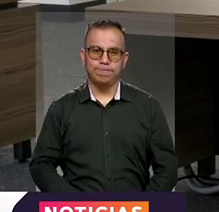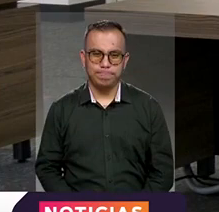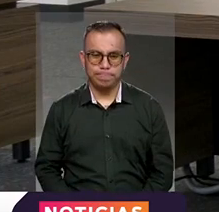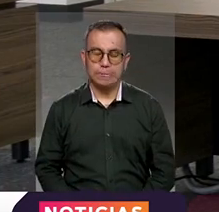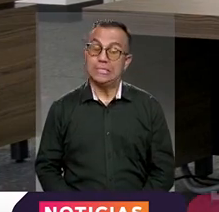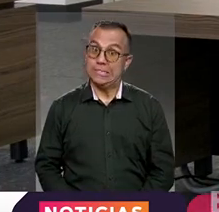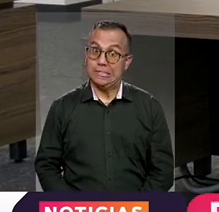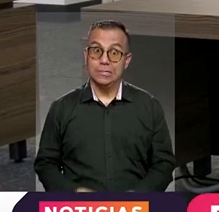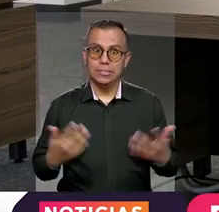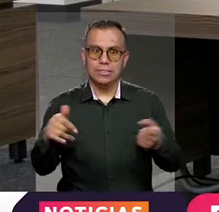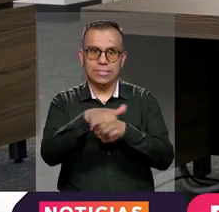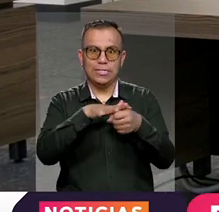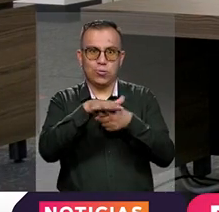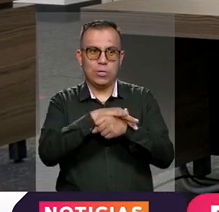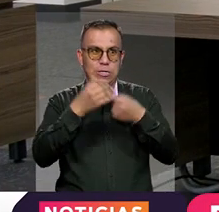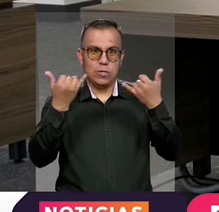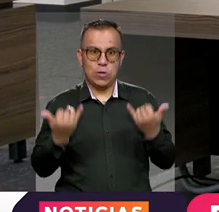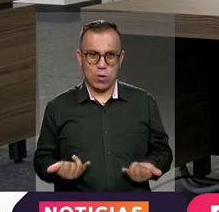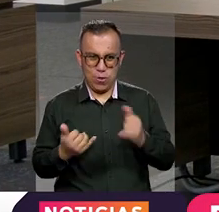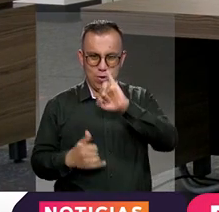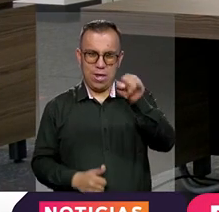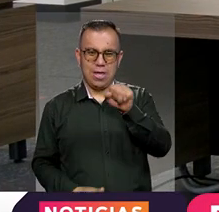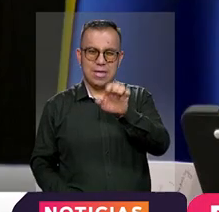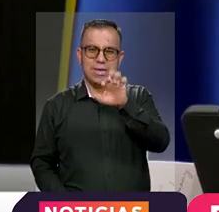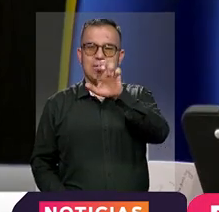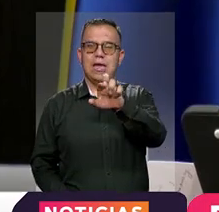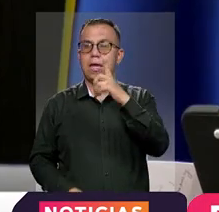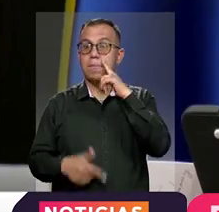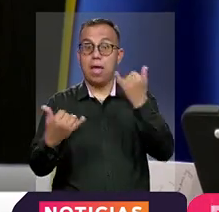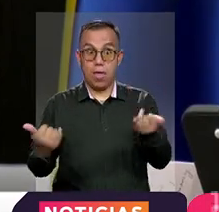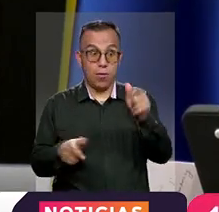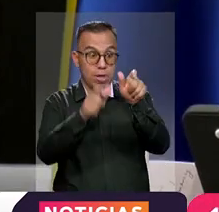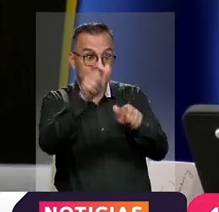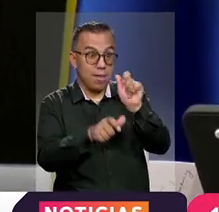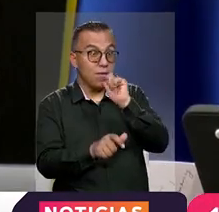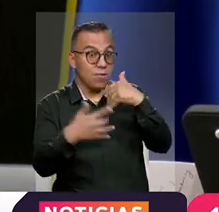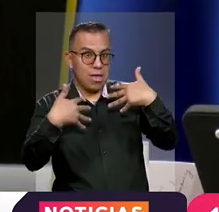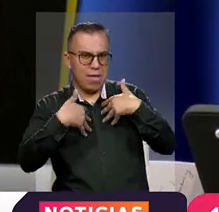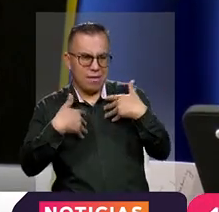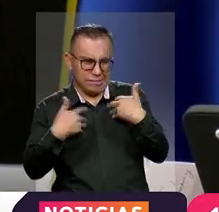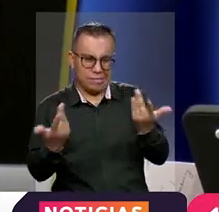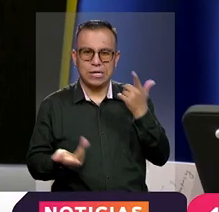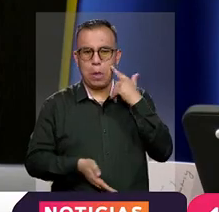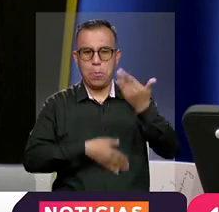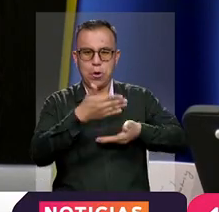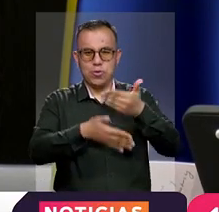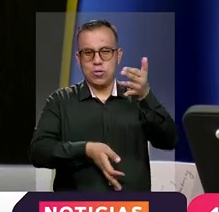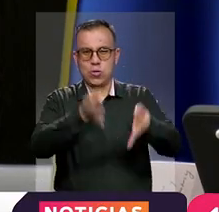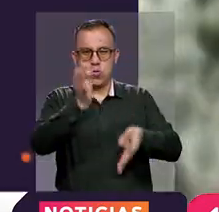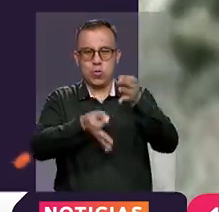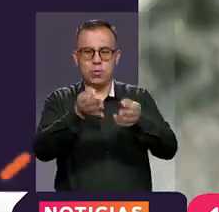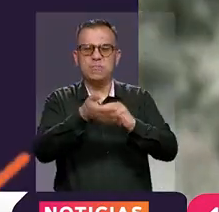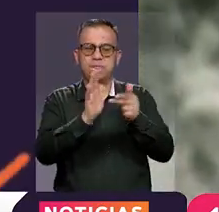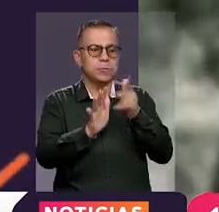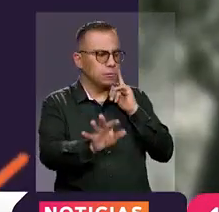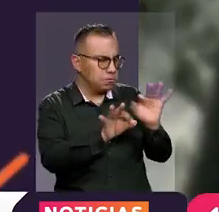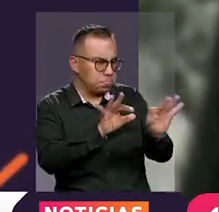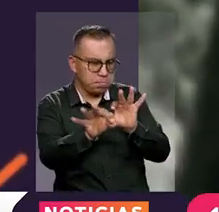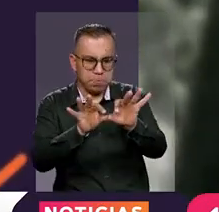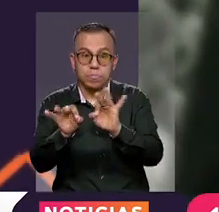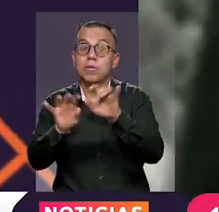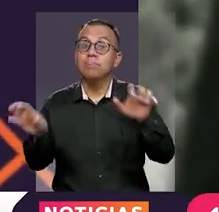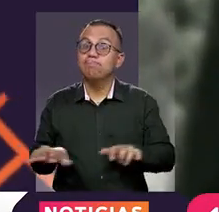un hecho sin precedentes, la Jurisdicción Especial para la Paz señaló que las víctimas de las ejecuciones extrajudiciales fueron seleccionadas a